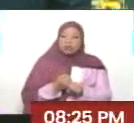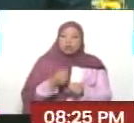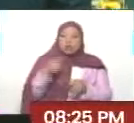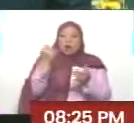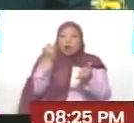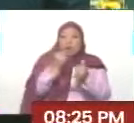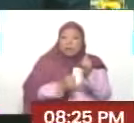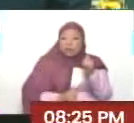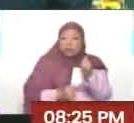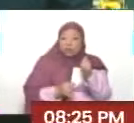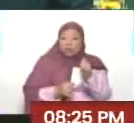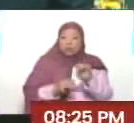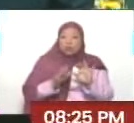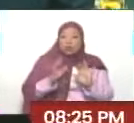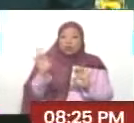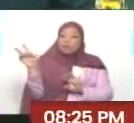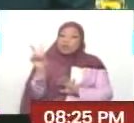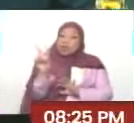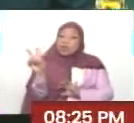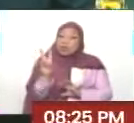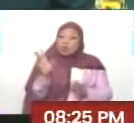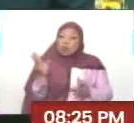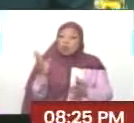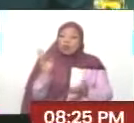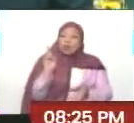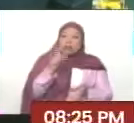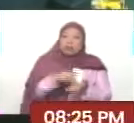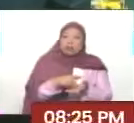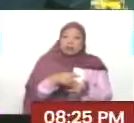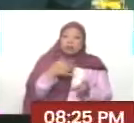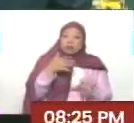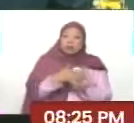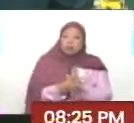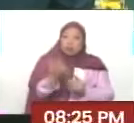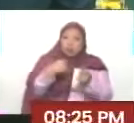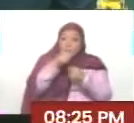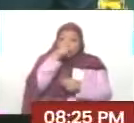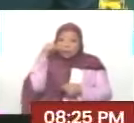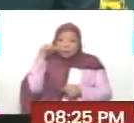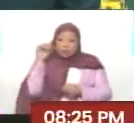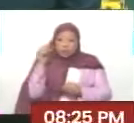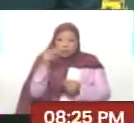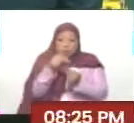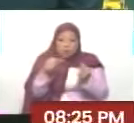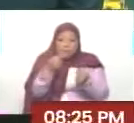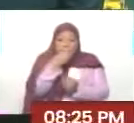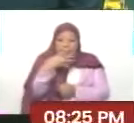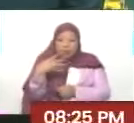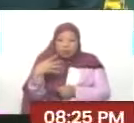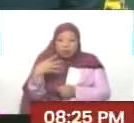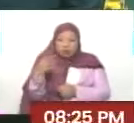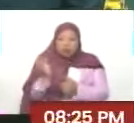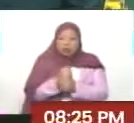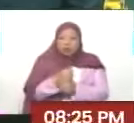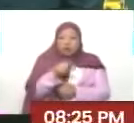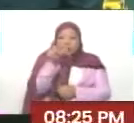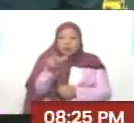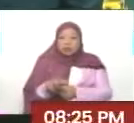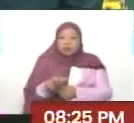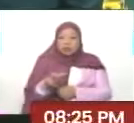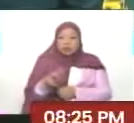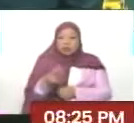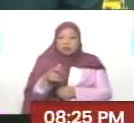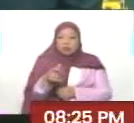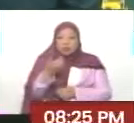los apellidos que Venezuela era el principal productor de cocaína del mundo. Así es. Lo dijo una descocada.